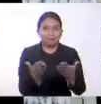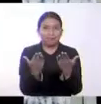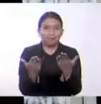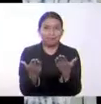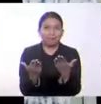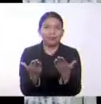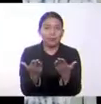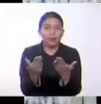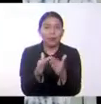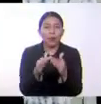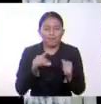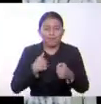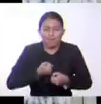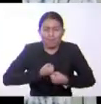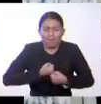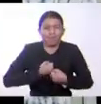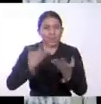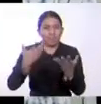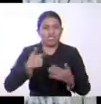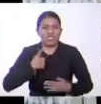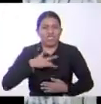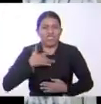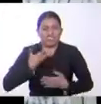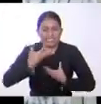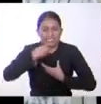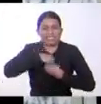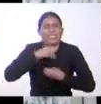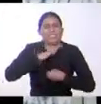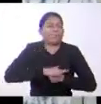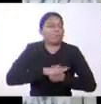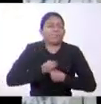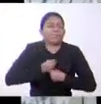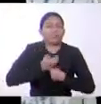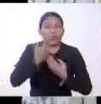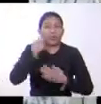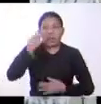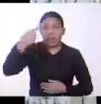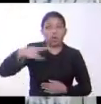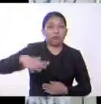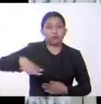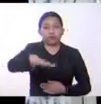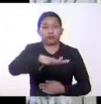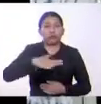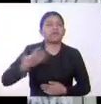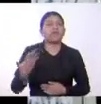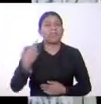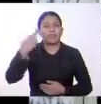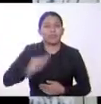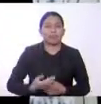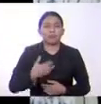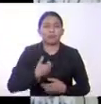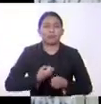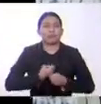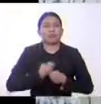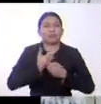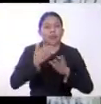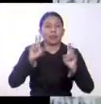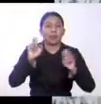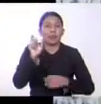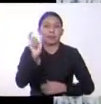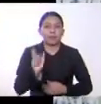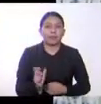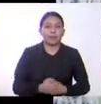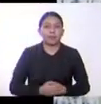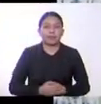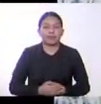momento, expresar lo que sentimos y ver la realidad y poder decir lo que quiero a través de la palabra